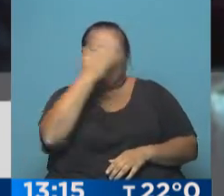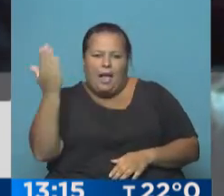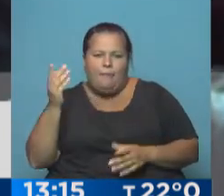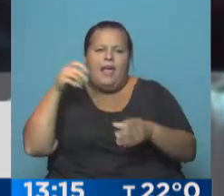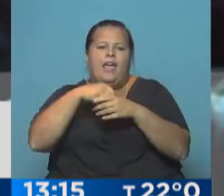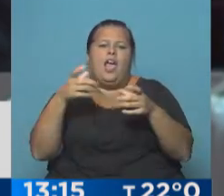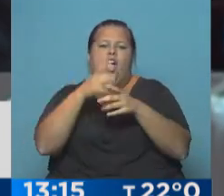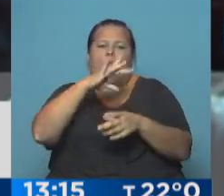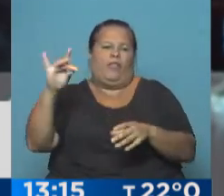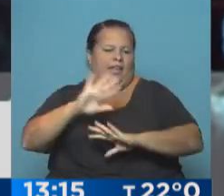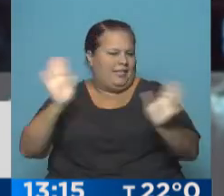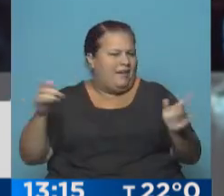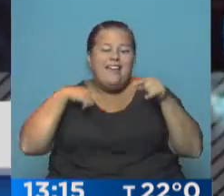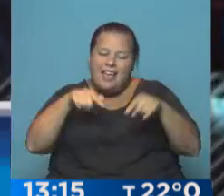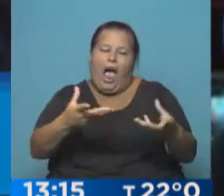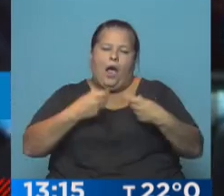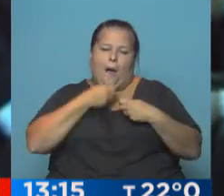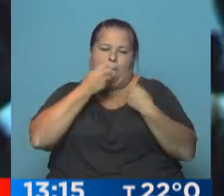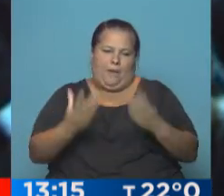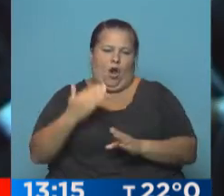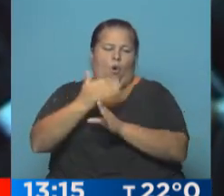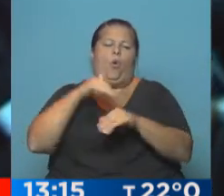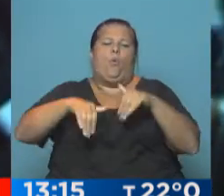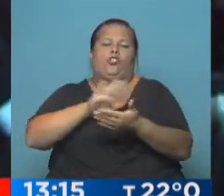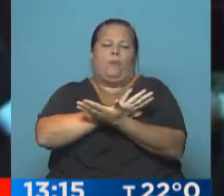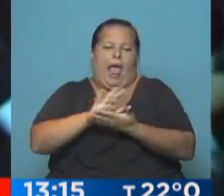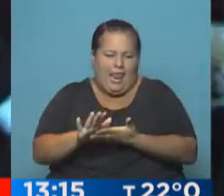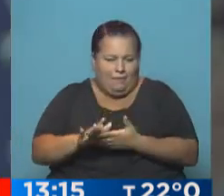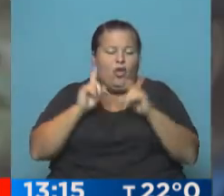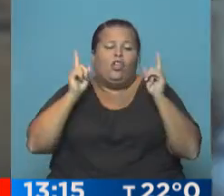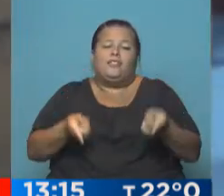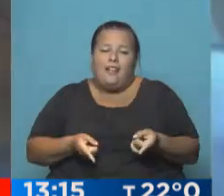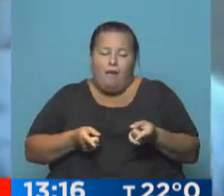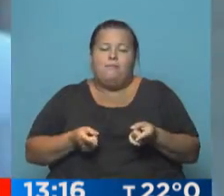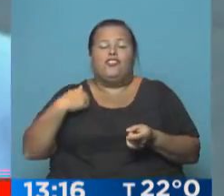del comité ejecutivo. Me parece que eso va a ayudar a que la elección sea más transparente y además